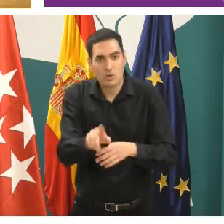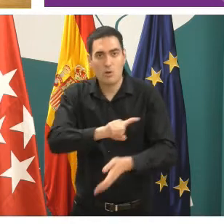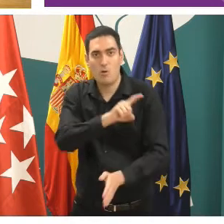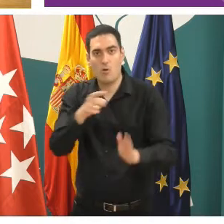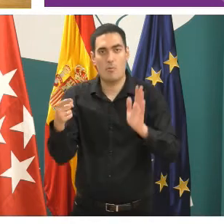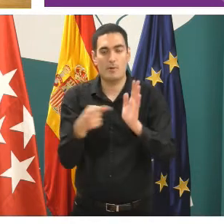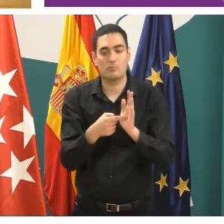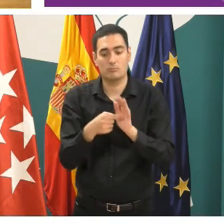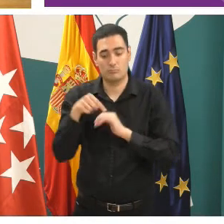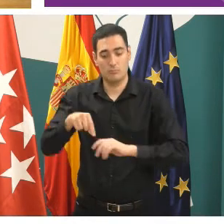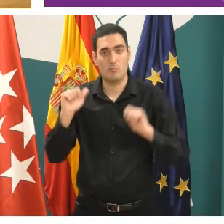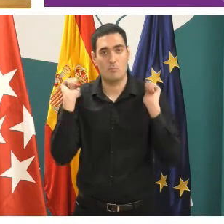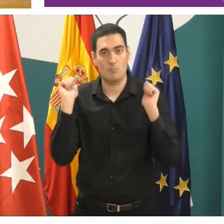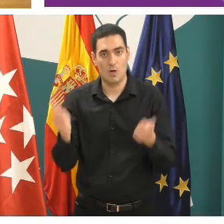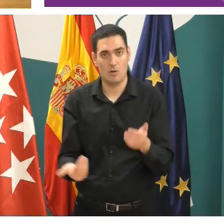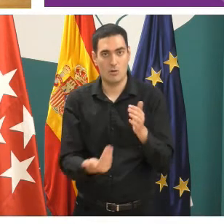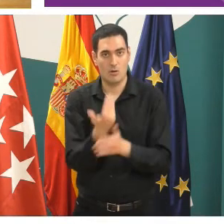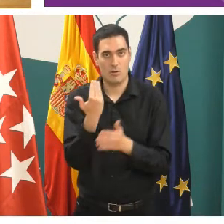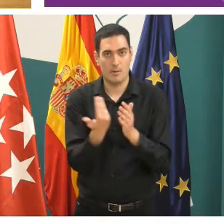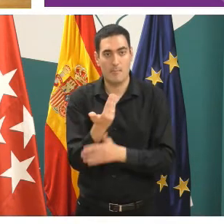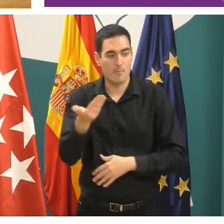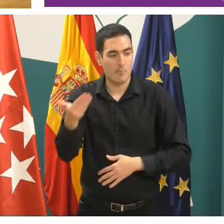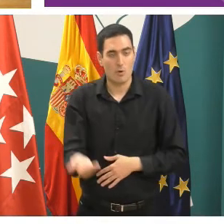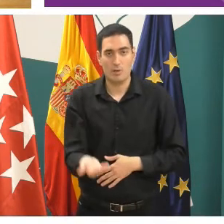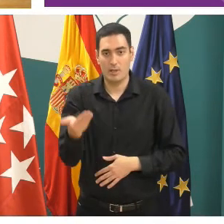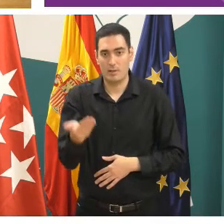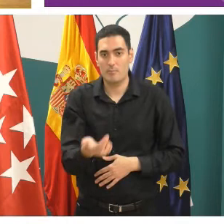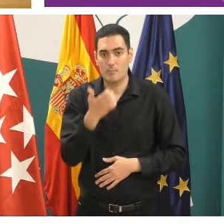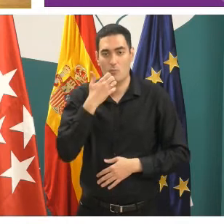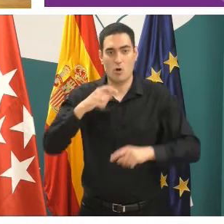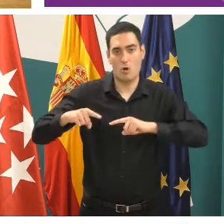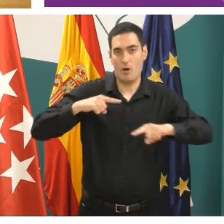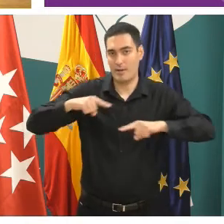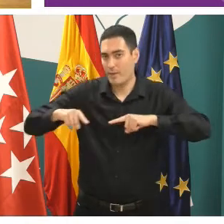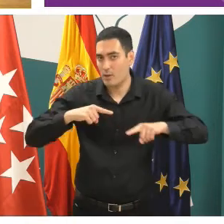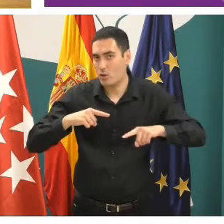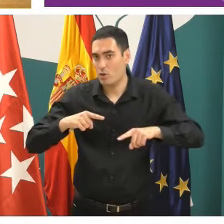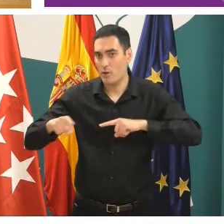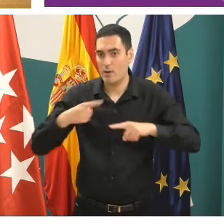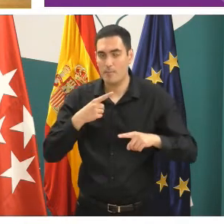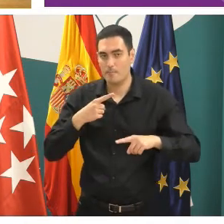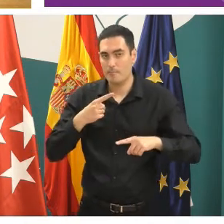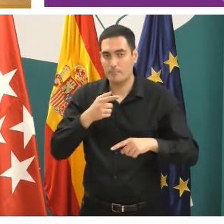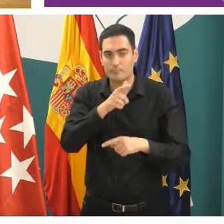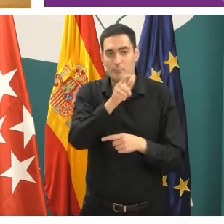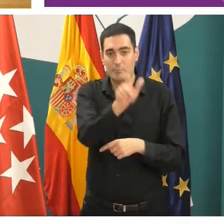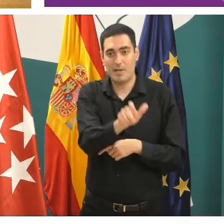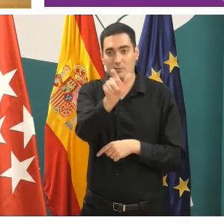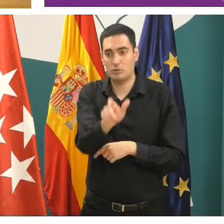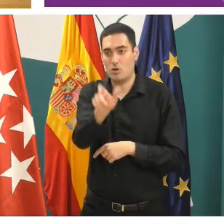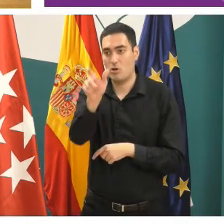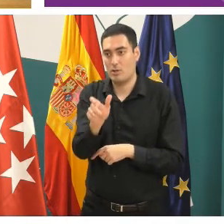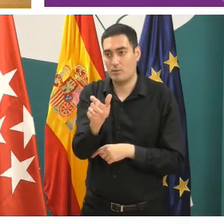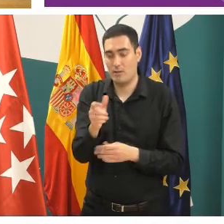el comienzo de estas jornadas, ¿no? La importancia de la coordinación, de dar a las personas que conviven